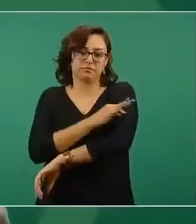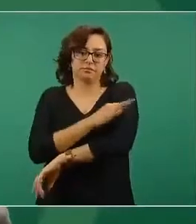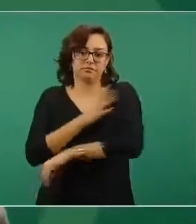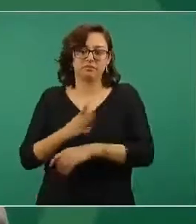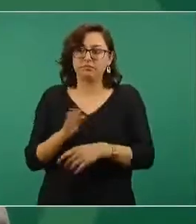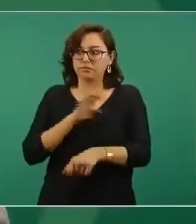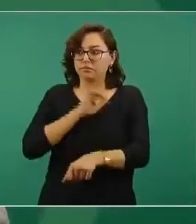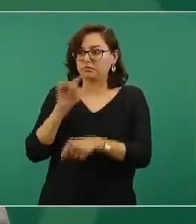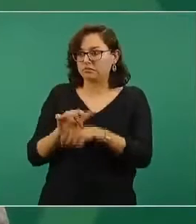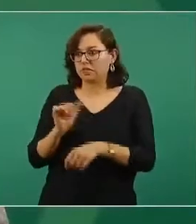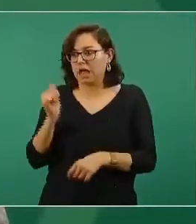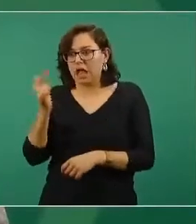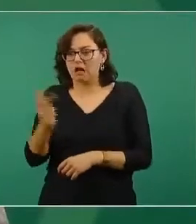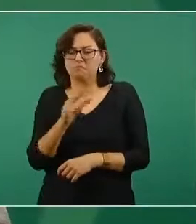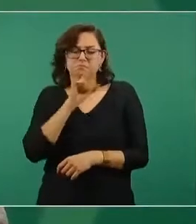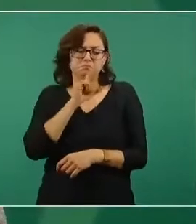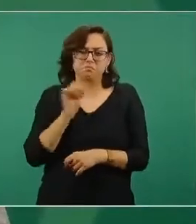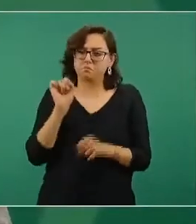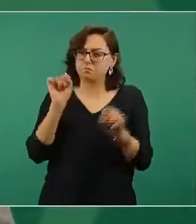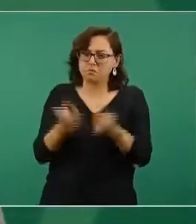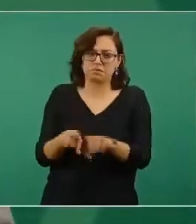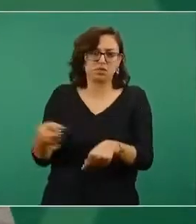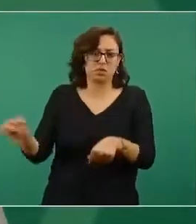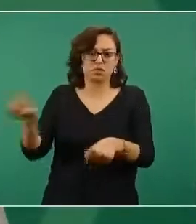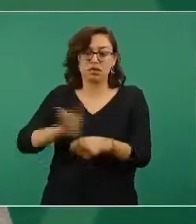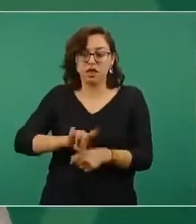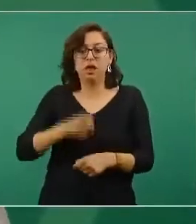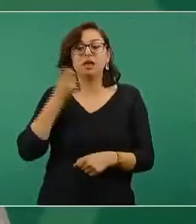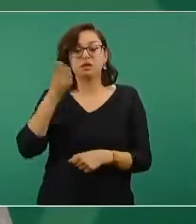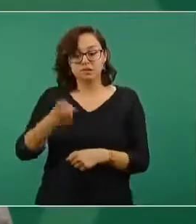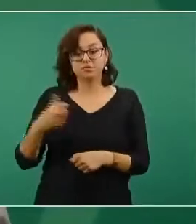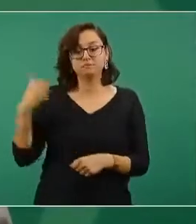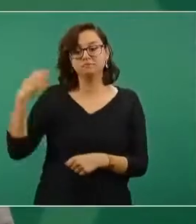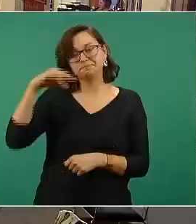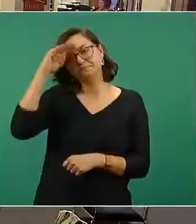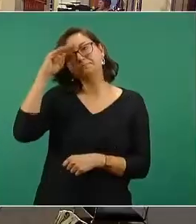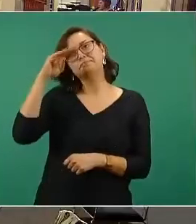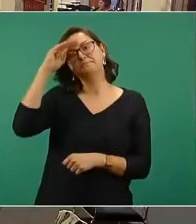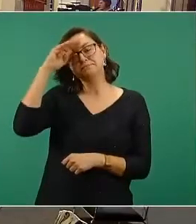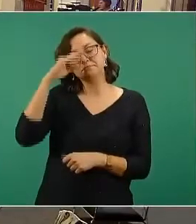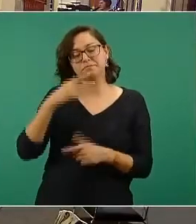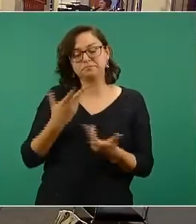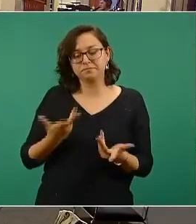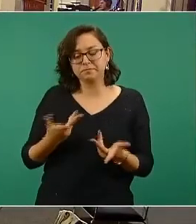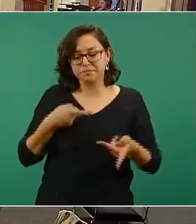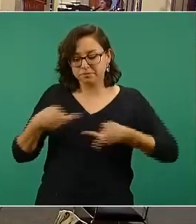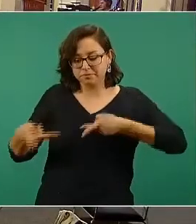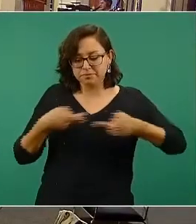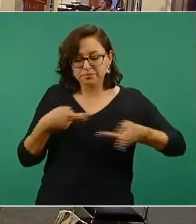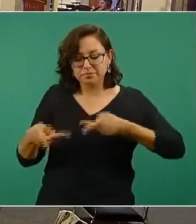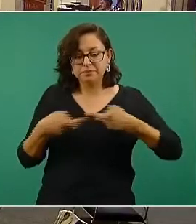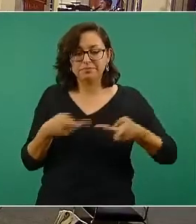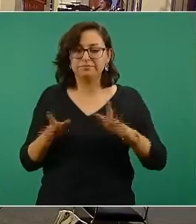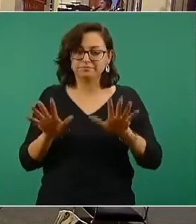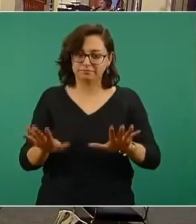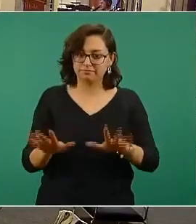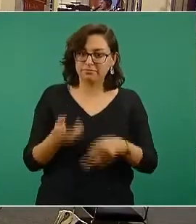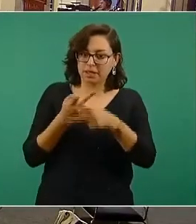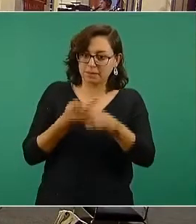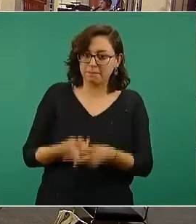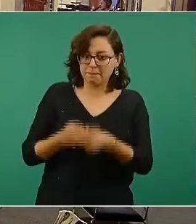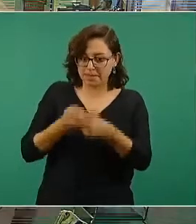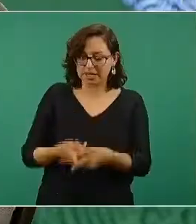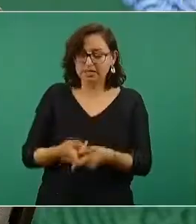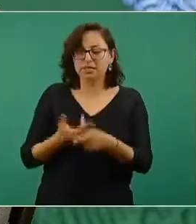puestos especiales para personal de salud. Entonces, justo en esa evaluación estamos, no se desesperen, estamos